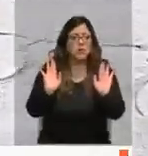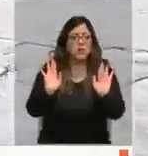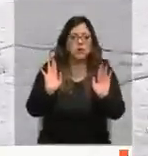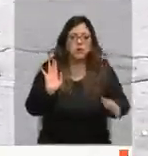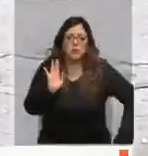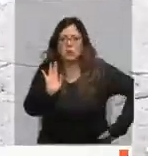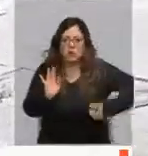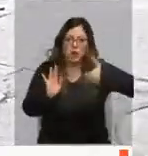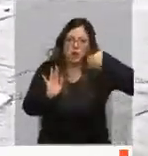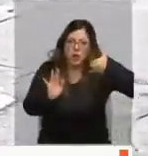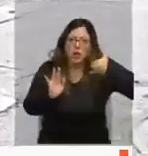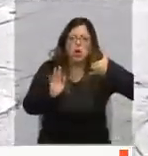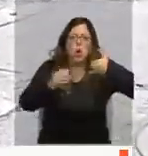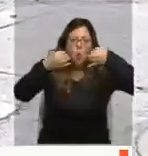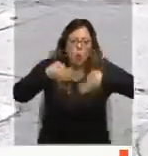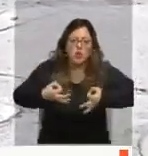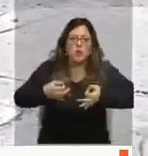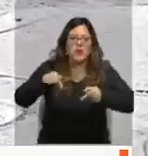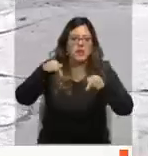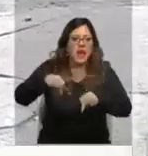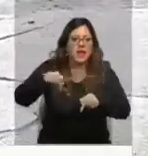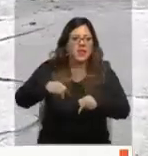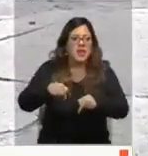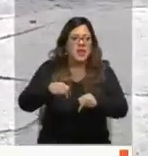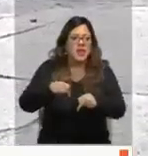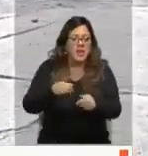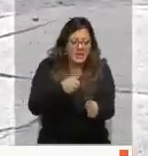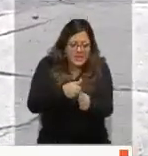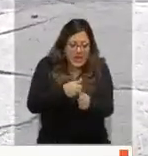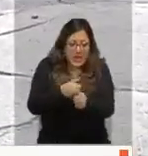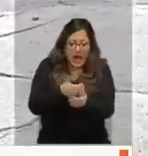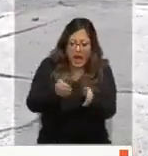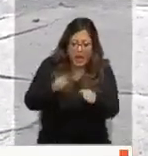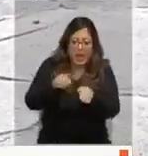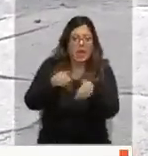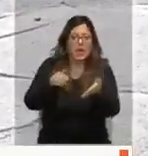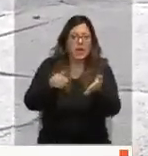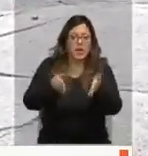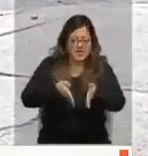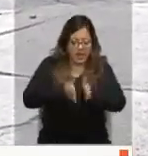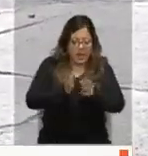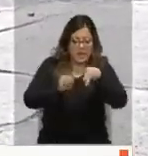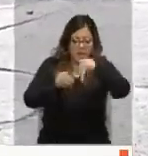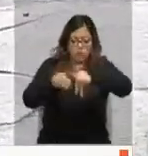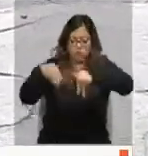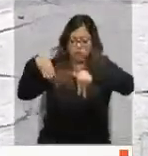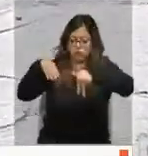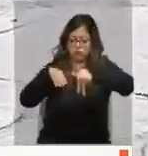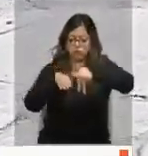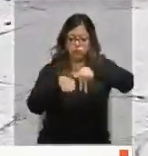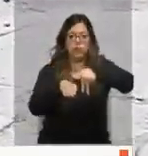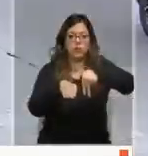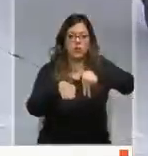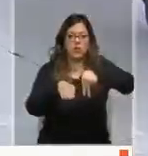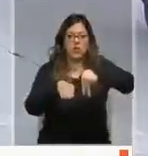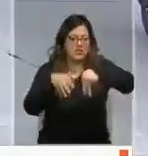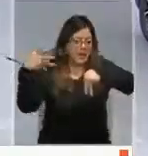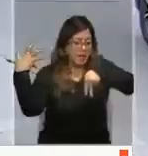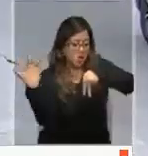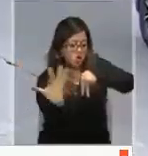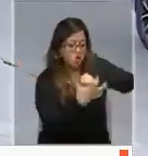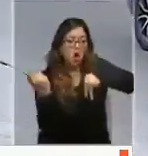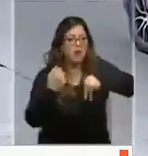los teléfonos justamente aquí en la orilla donde pasan los vehículos. Porque por la ventanilla te lo robaron, yo lo ando guardado, pero esto no lo saco.